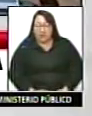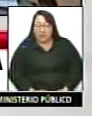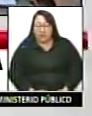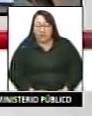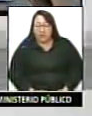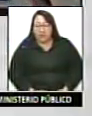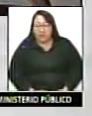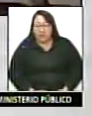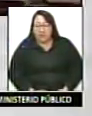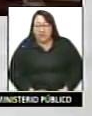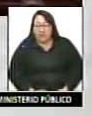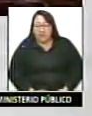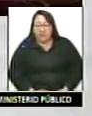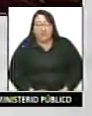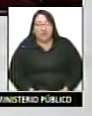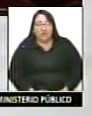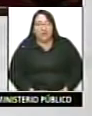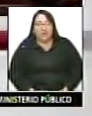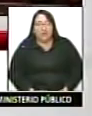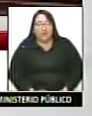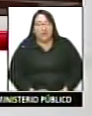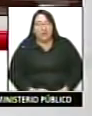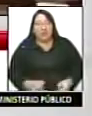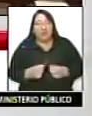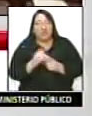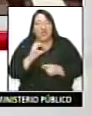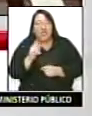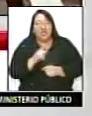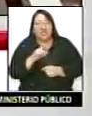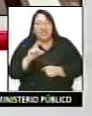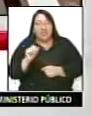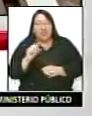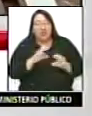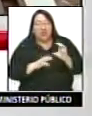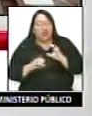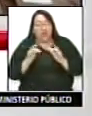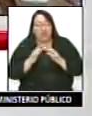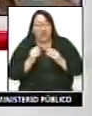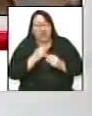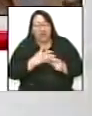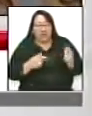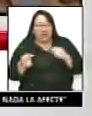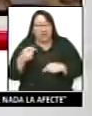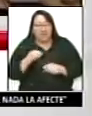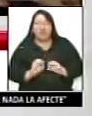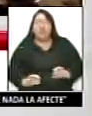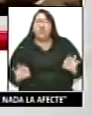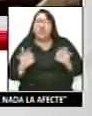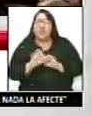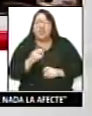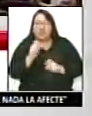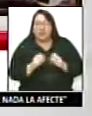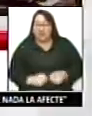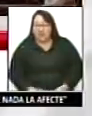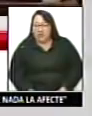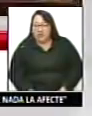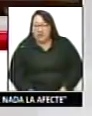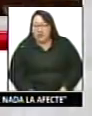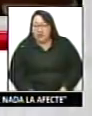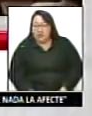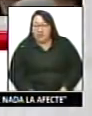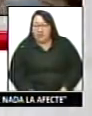que coordina el congresista Jorge del Castillo Gálvez, con la presencia de importantes personalidades del mundo